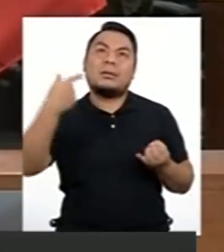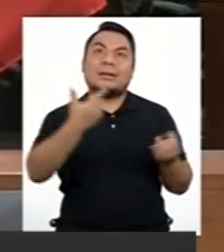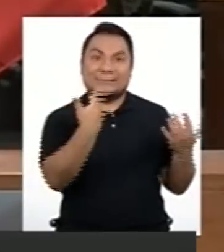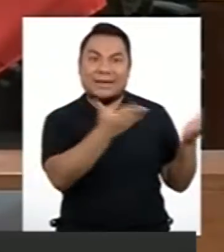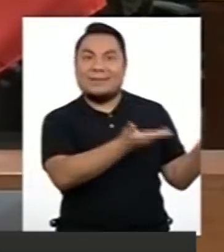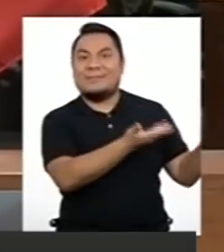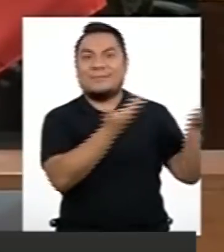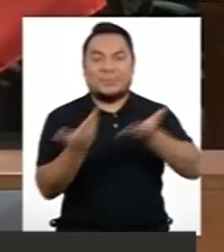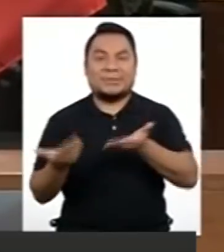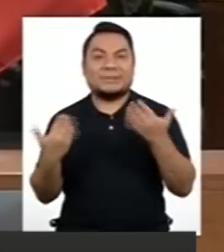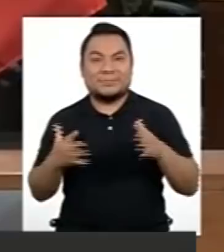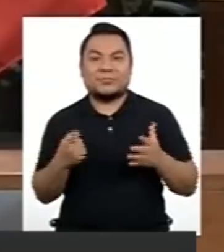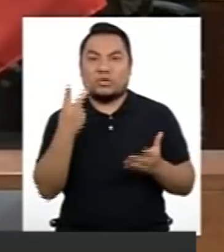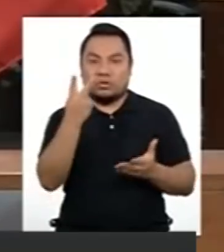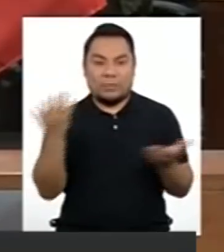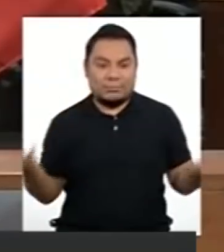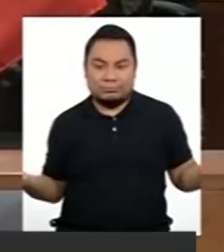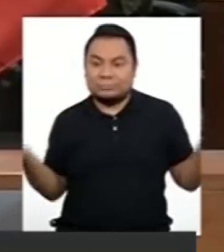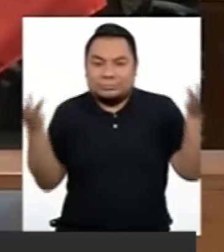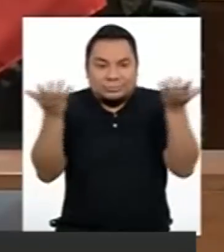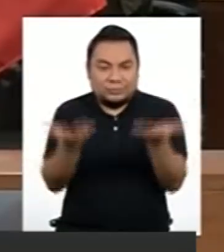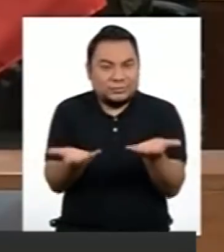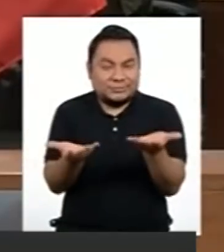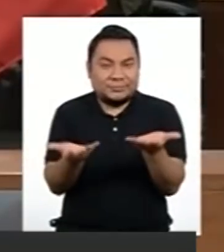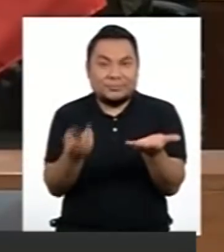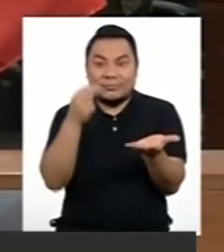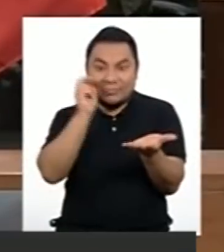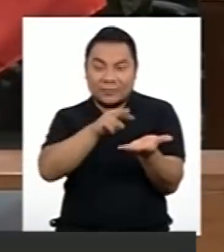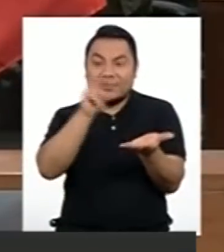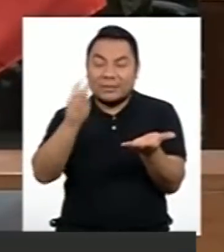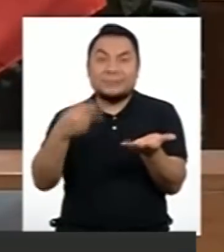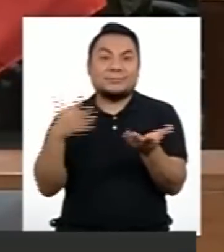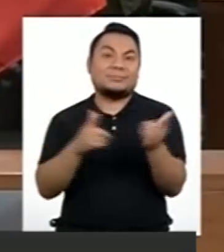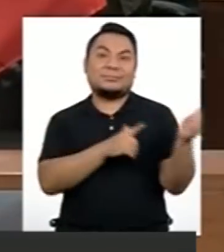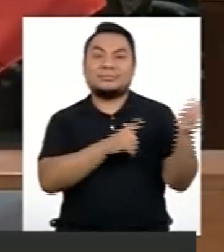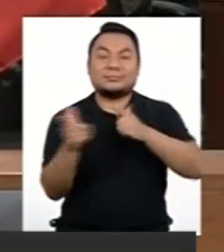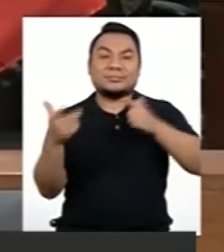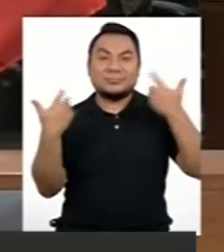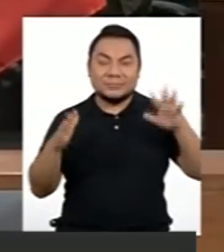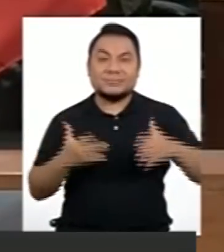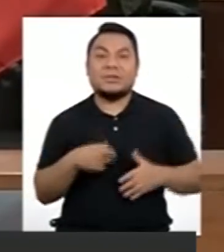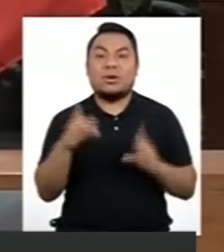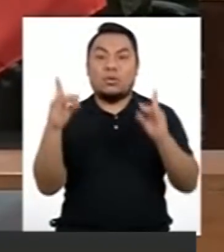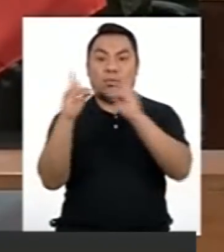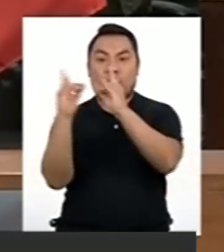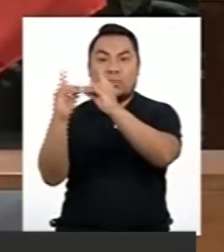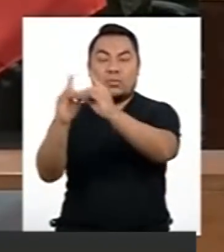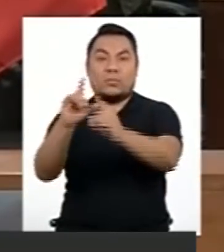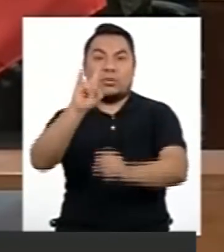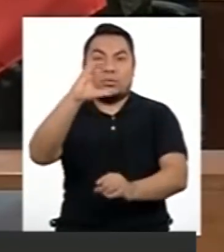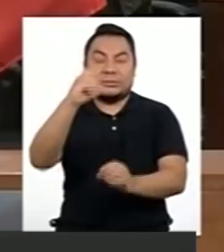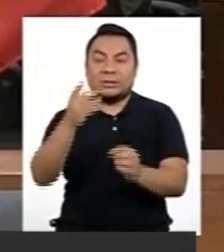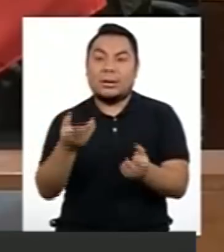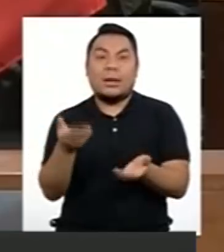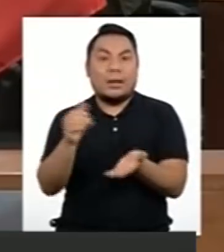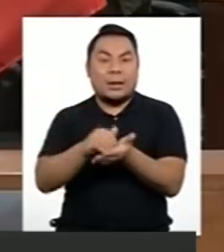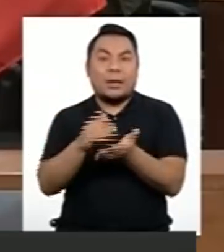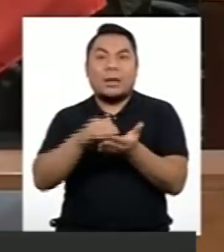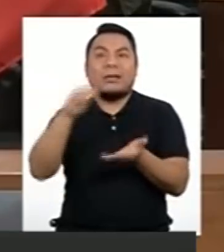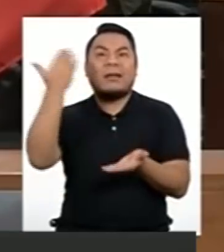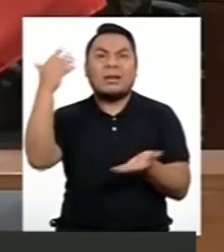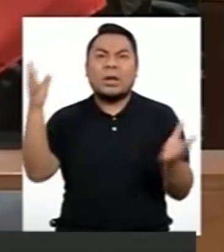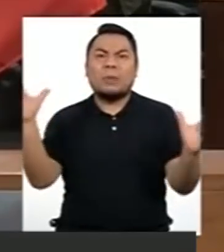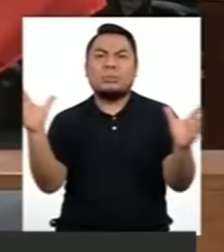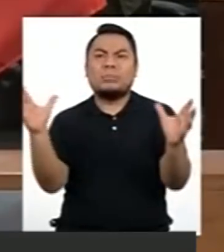En consecuencia, cuando vemos que la cantidad de disponibilidad de camas UCI se va